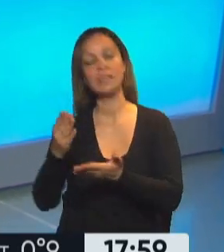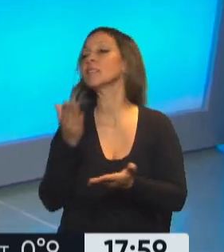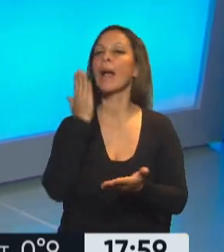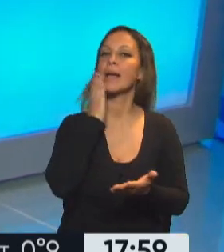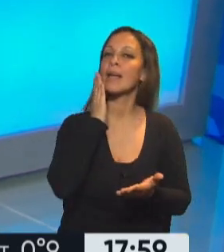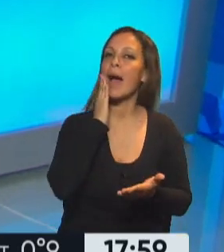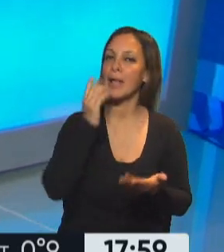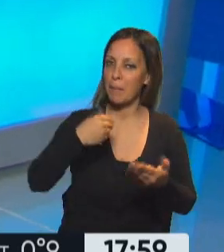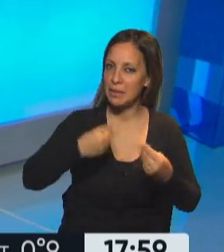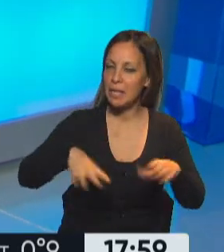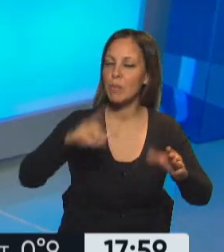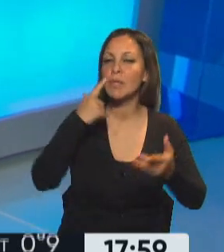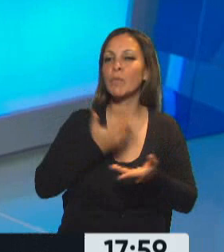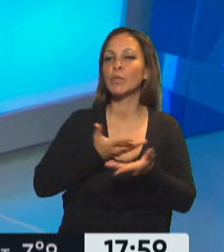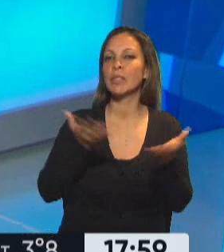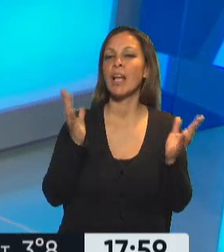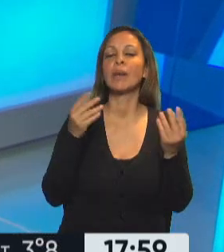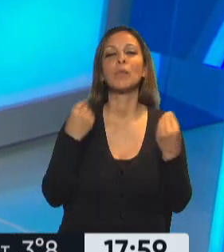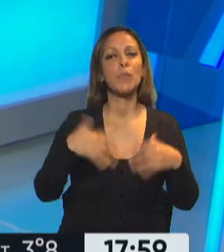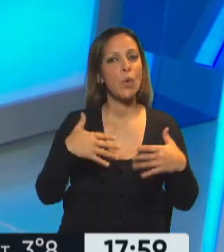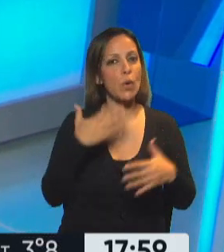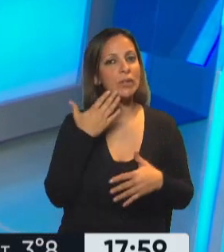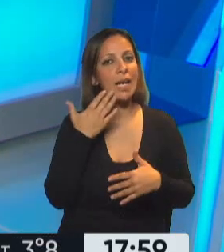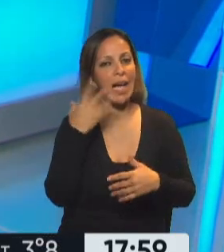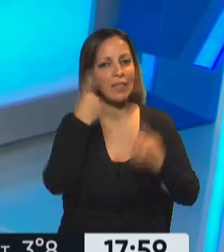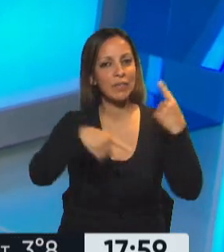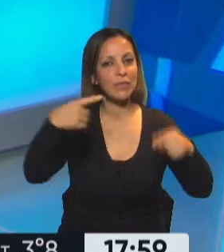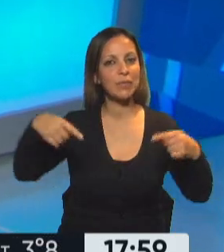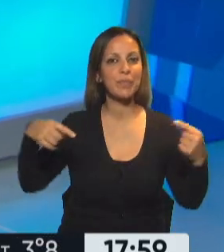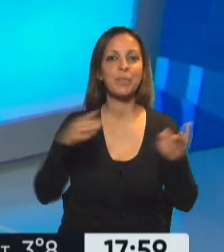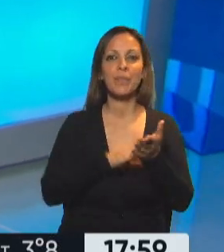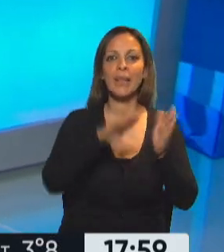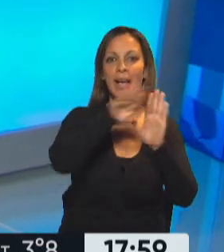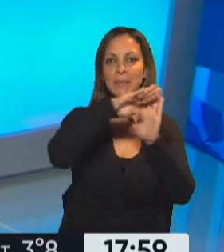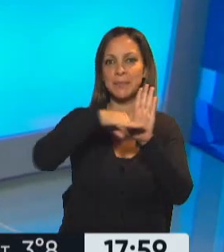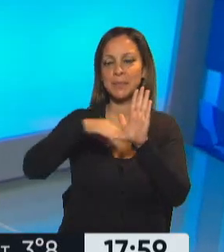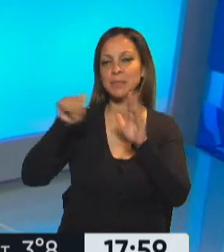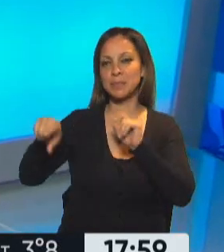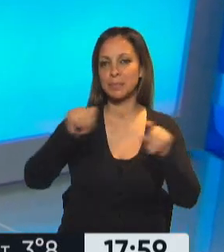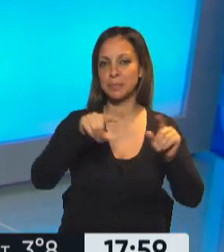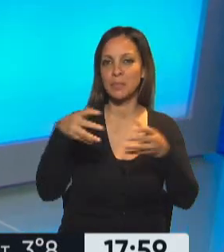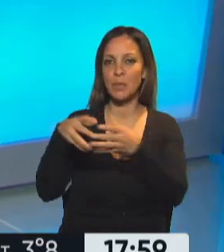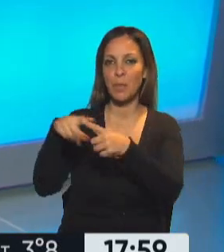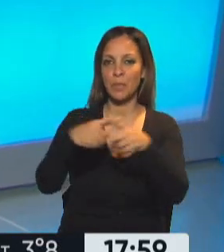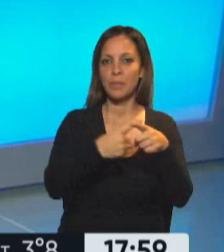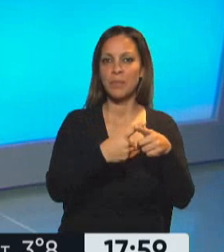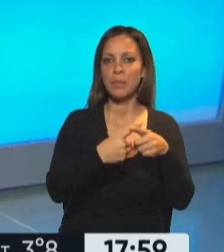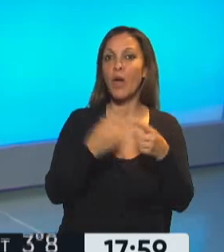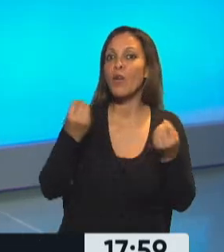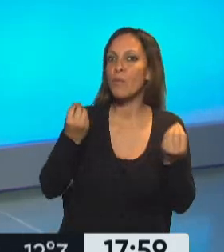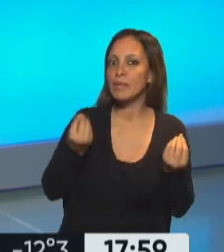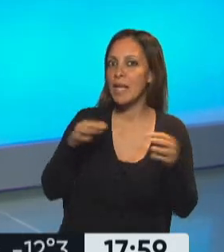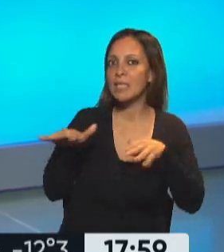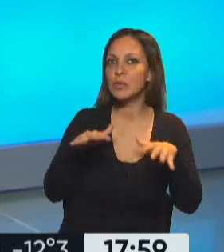apareciendo, lógicamente, porque hay muchas caras con respecto a estas listas de los distintos partidos. ¿Cómo está el mapa político? ¿Cómo